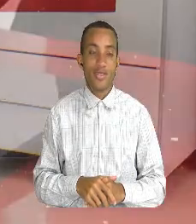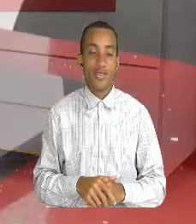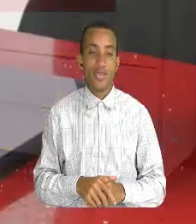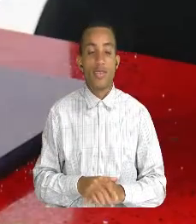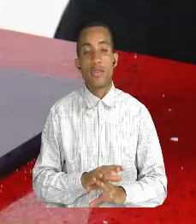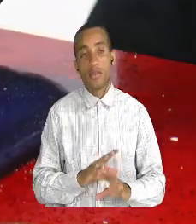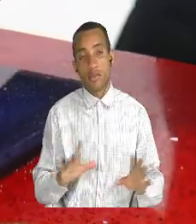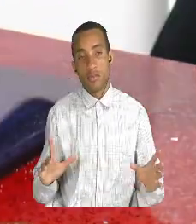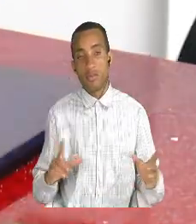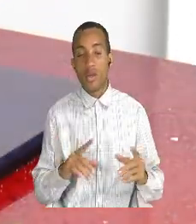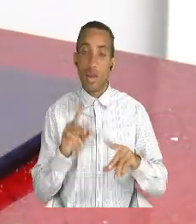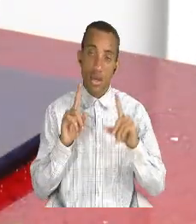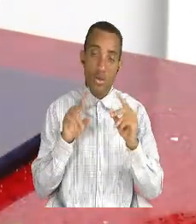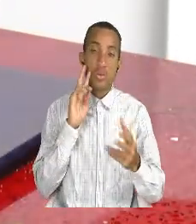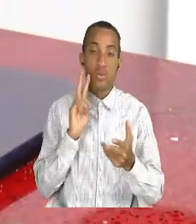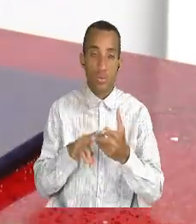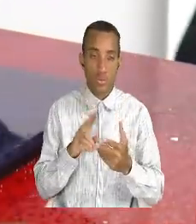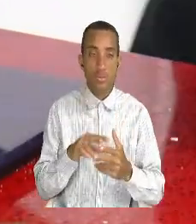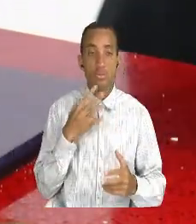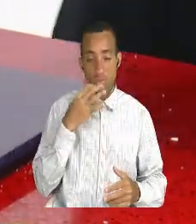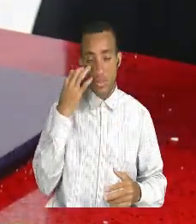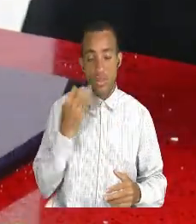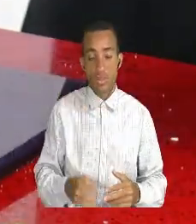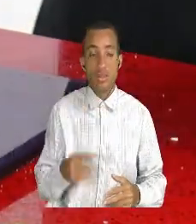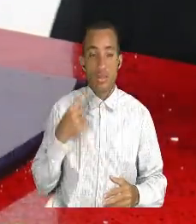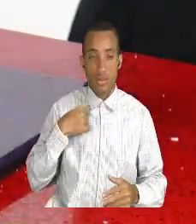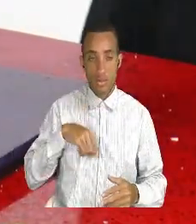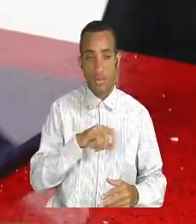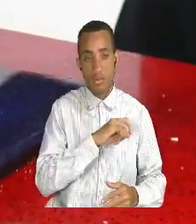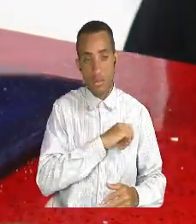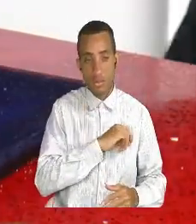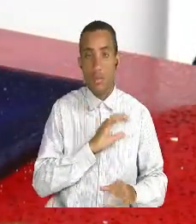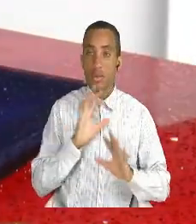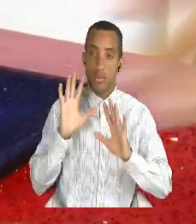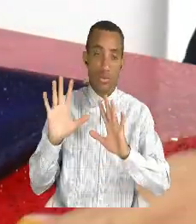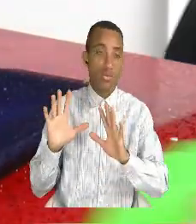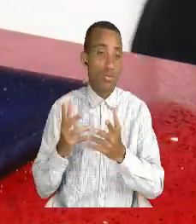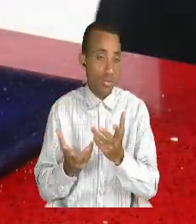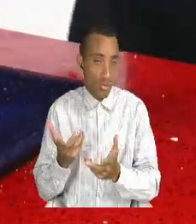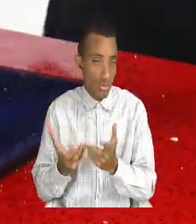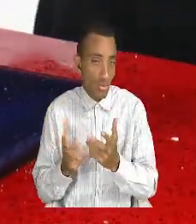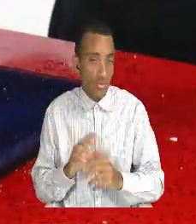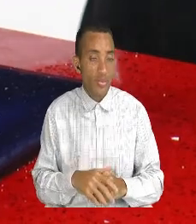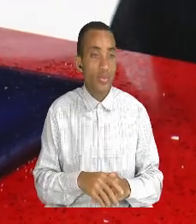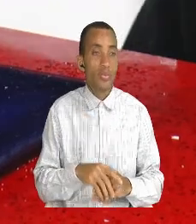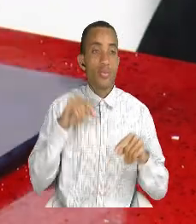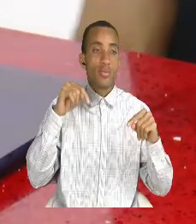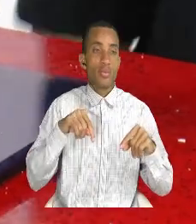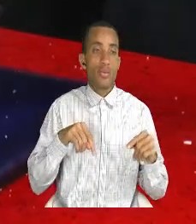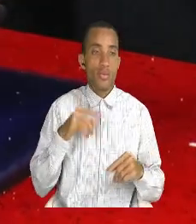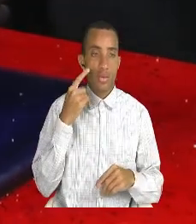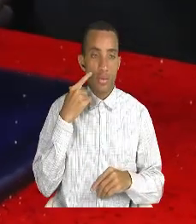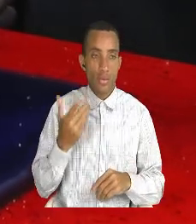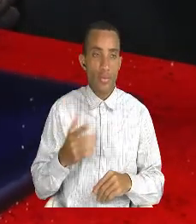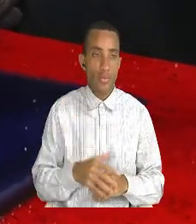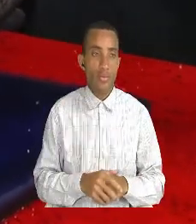Pero bueno, me conozco algunas y sé que sí es verdad. Listo, entonces aquí podemos ver, podemos hacer un enfoque pequeñito donde